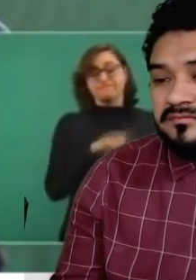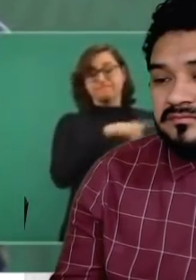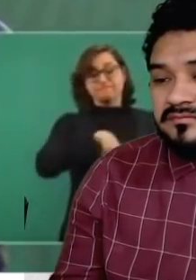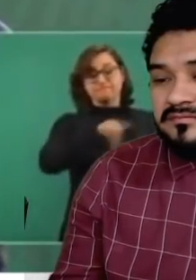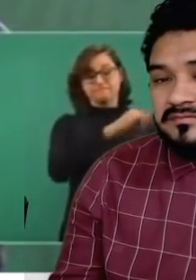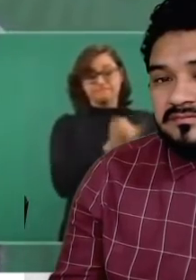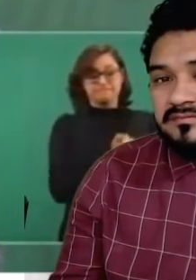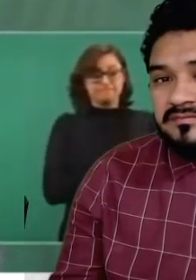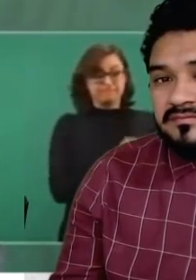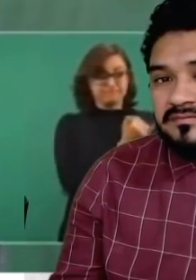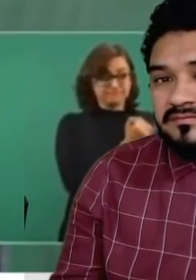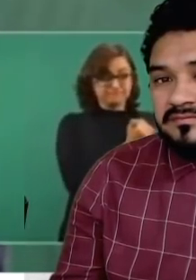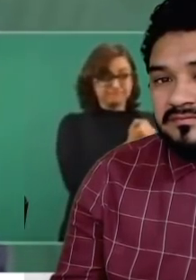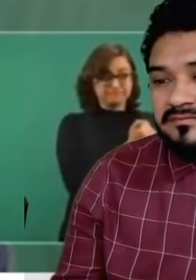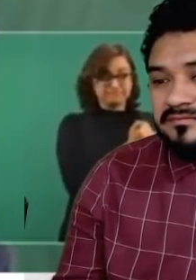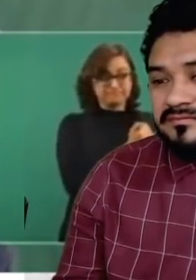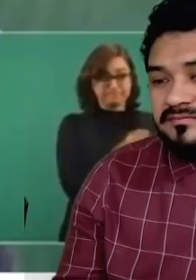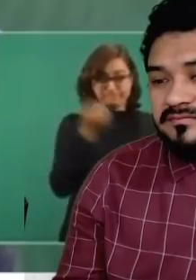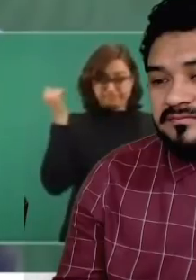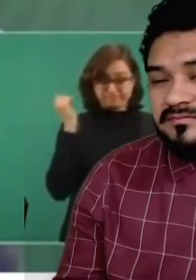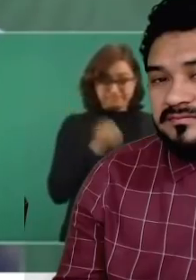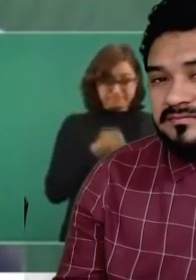la corte.